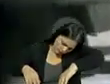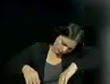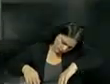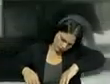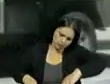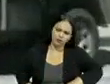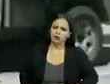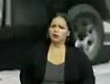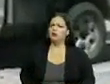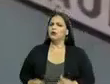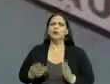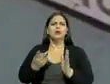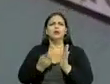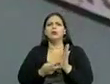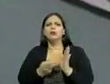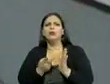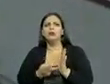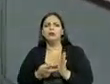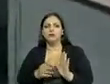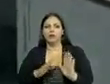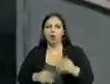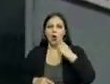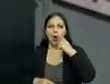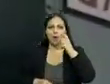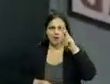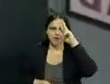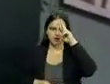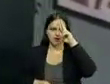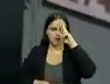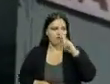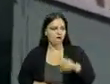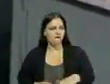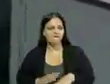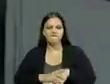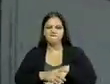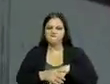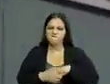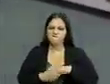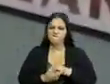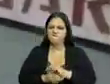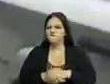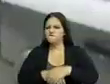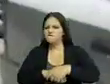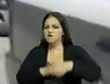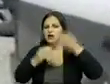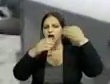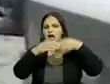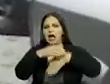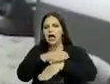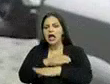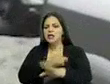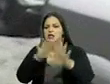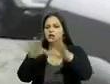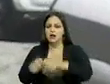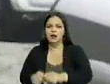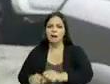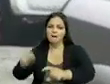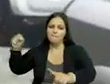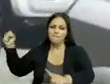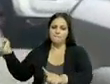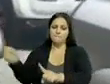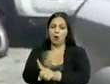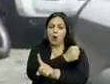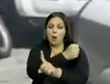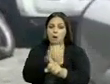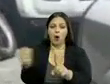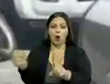por su agresor y luego asesinada con arma blanca, acción malévola que se evidencia en varias partes del cuerpo. Se encontraban varias heridas cortopunzantes